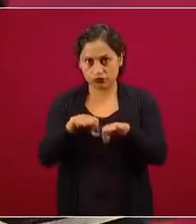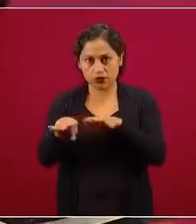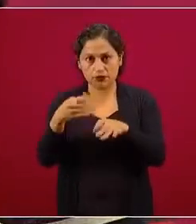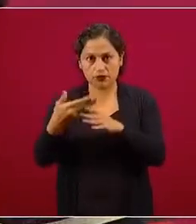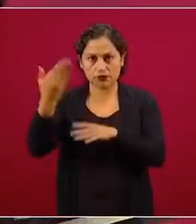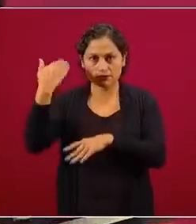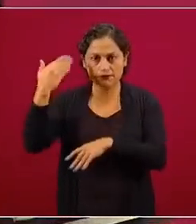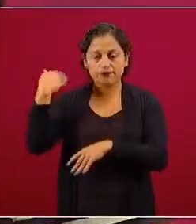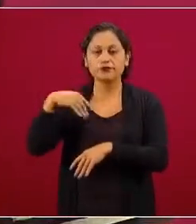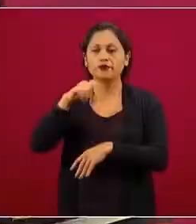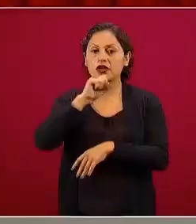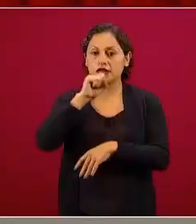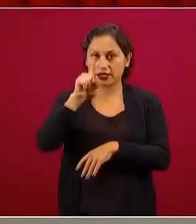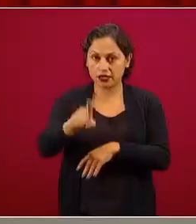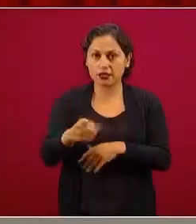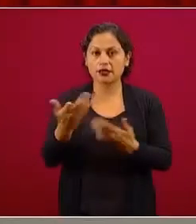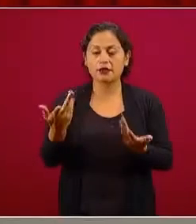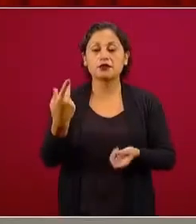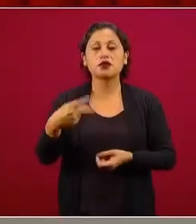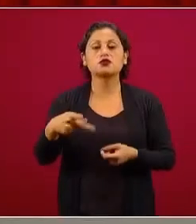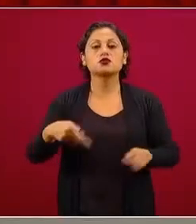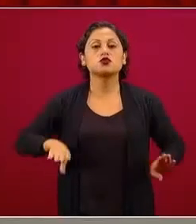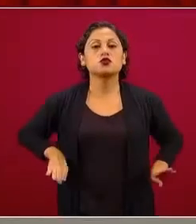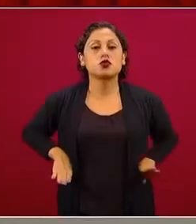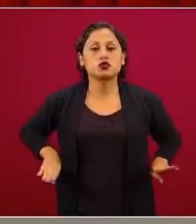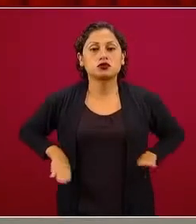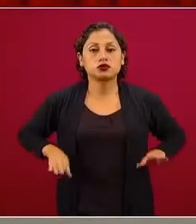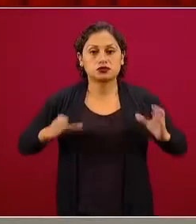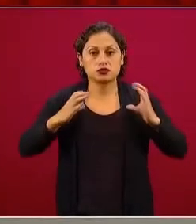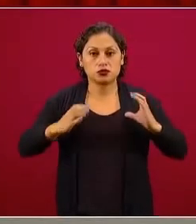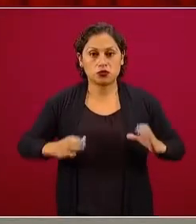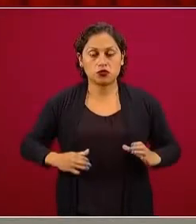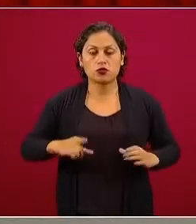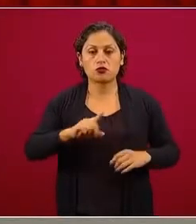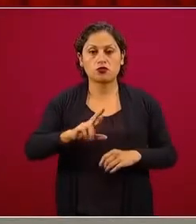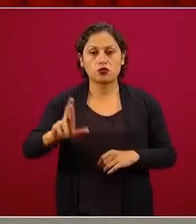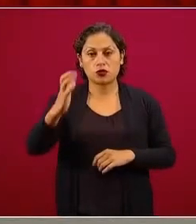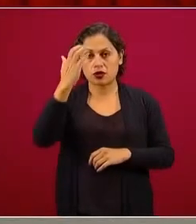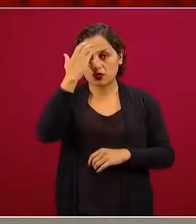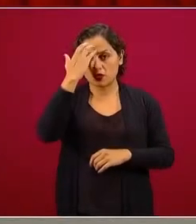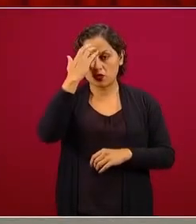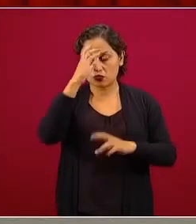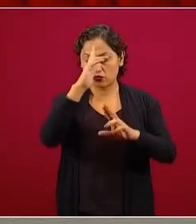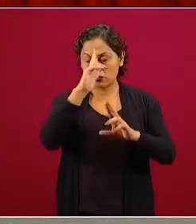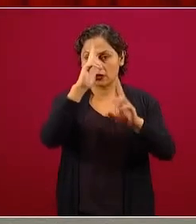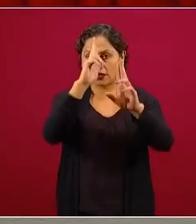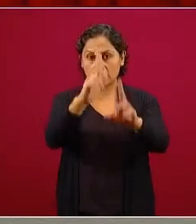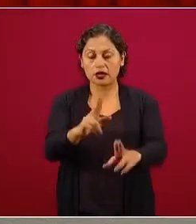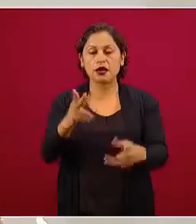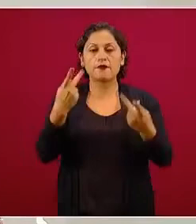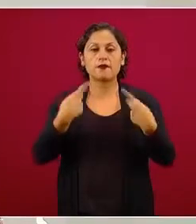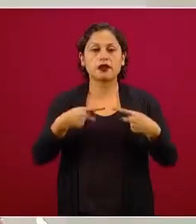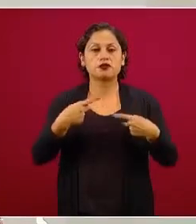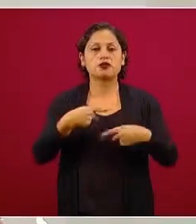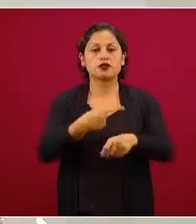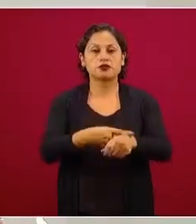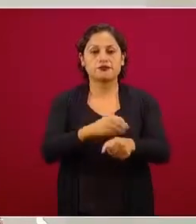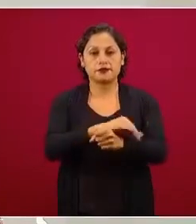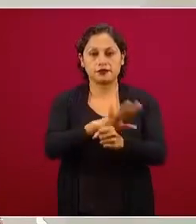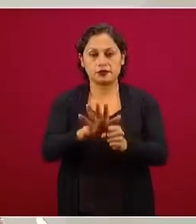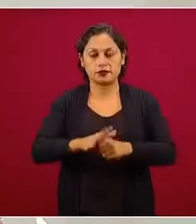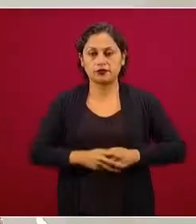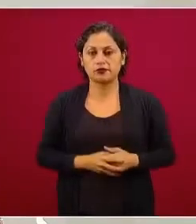de condición física. Particularmente se hizo el homenaje póstumo a quienes estuvieron frente a COVID. El tema